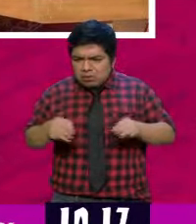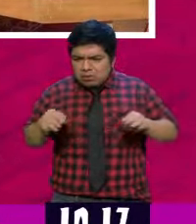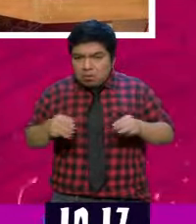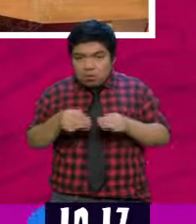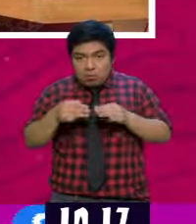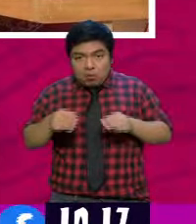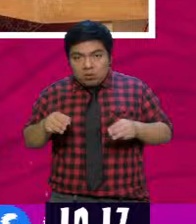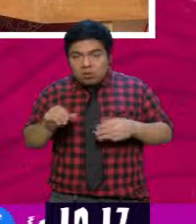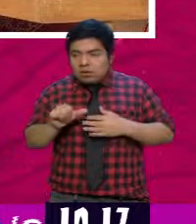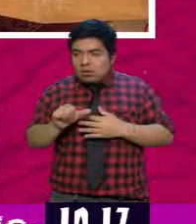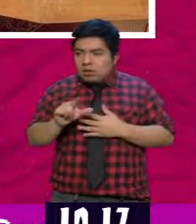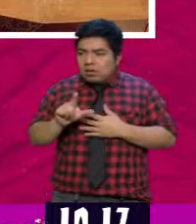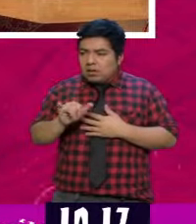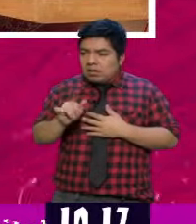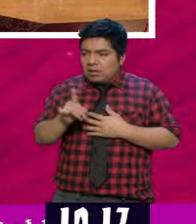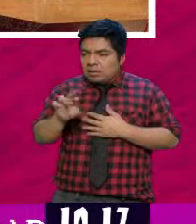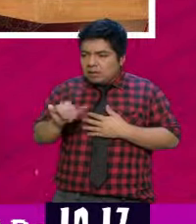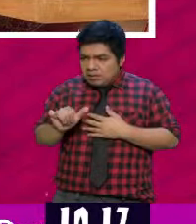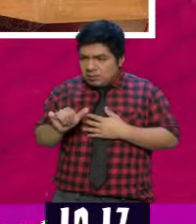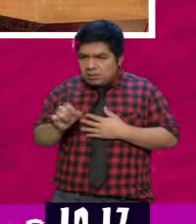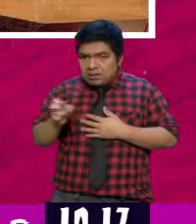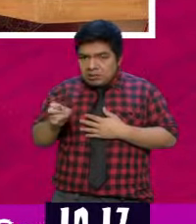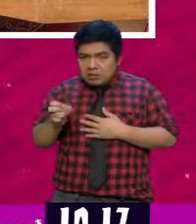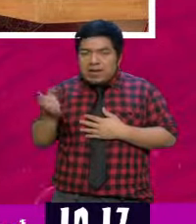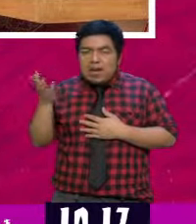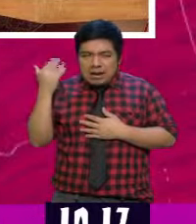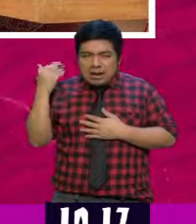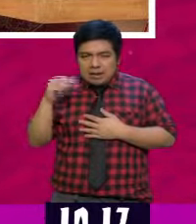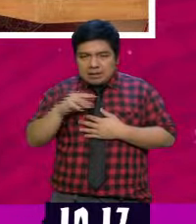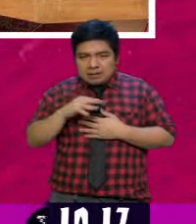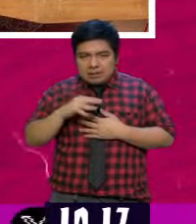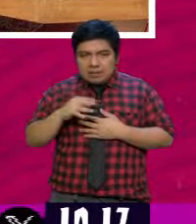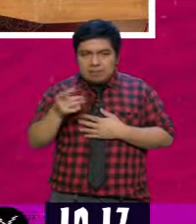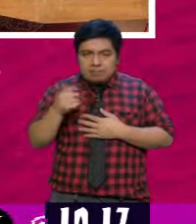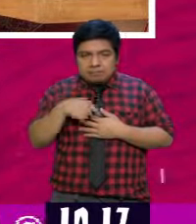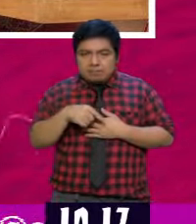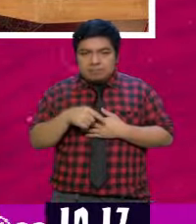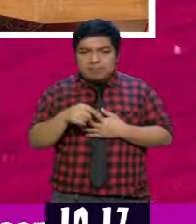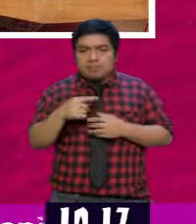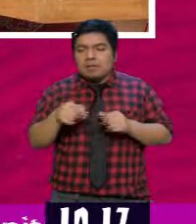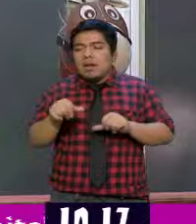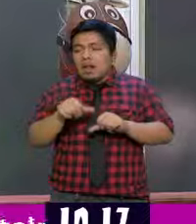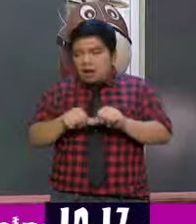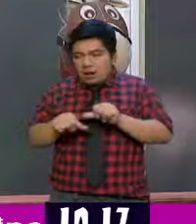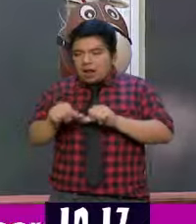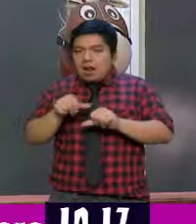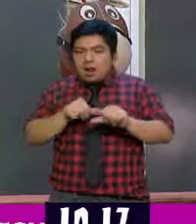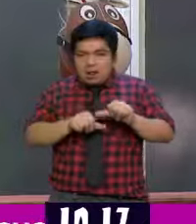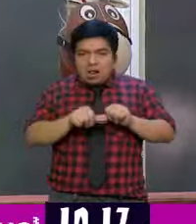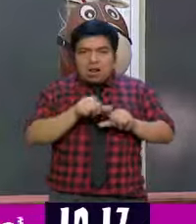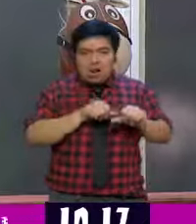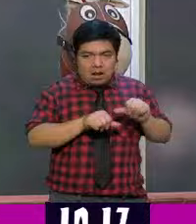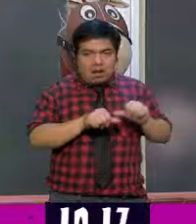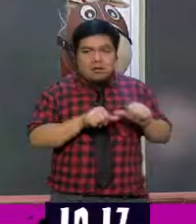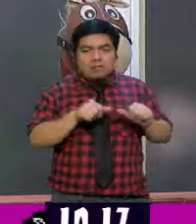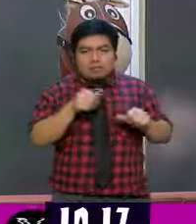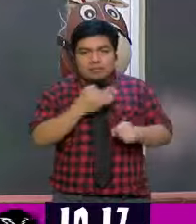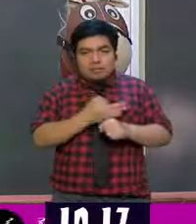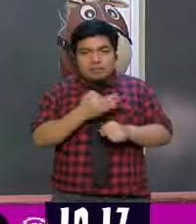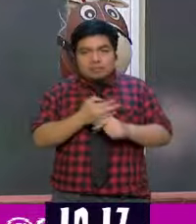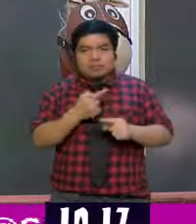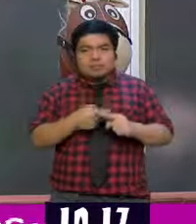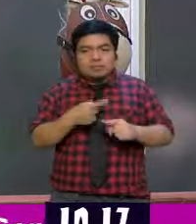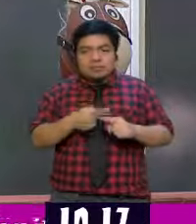es Alejandra Leyo. Yo sí, estoy. Es Alejandra. Estuvo hace en la temporada anterior. Van rolando. Exacto. Ahorita está María Penella. ¿Quiénes están ahorita?